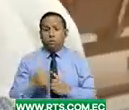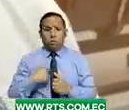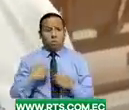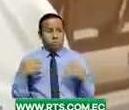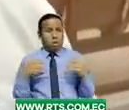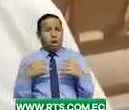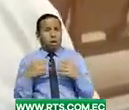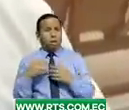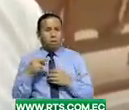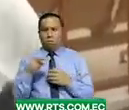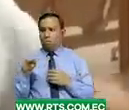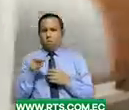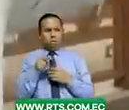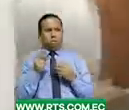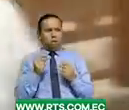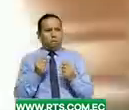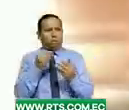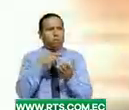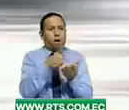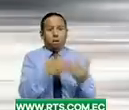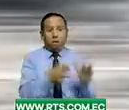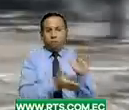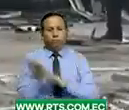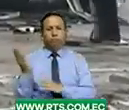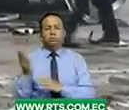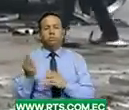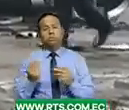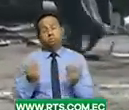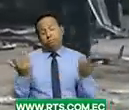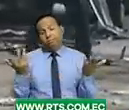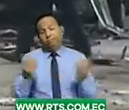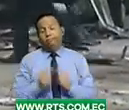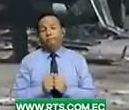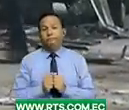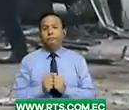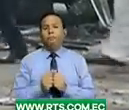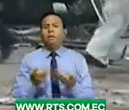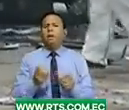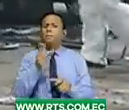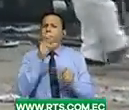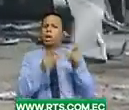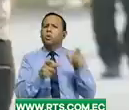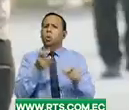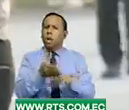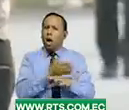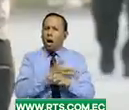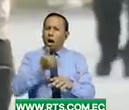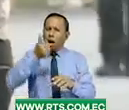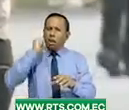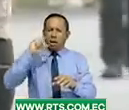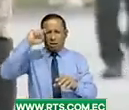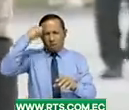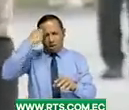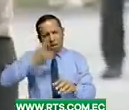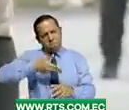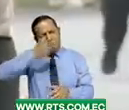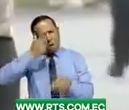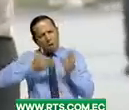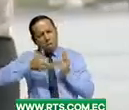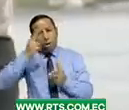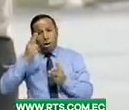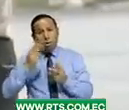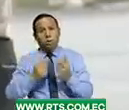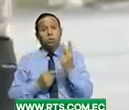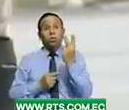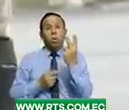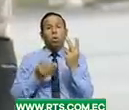todos lados y hacer rápido los trámites y salirse. En cuanto a las víctimas del ataque, se informó que 2 personas